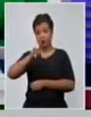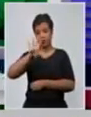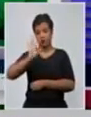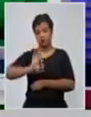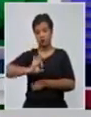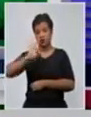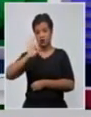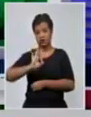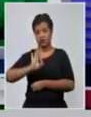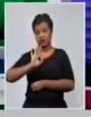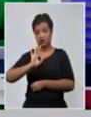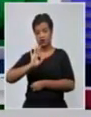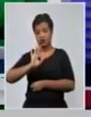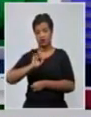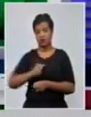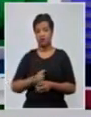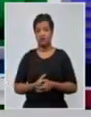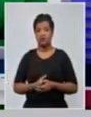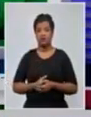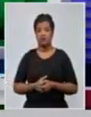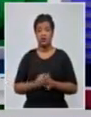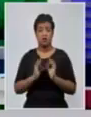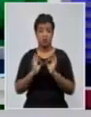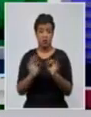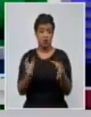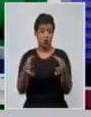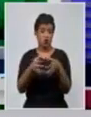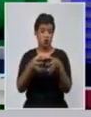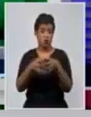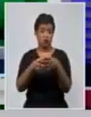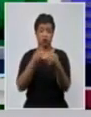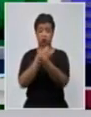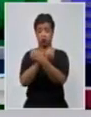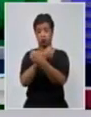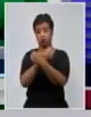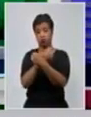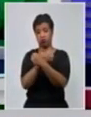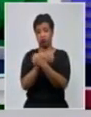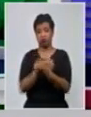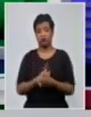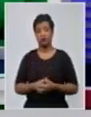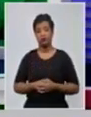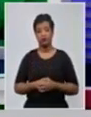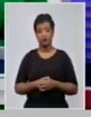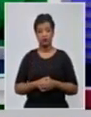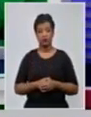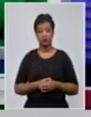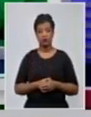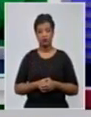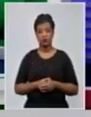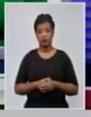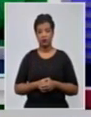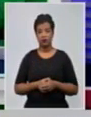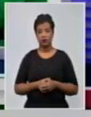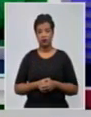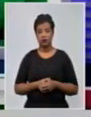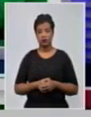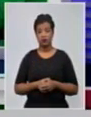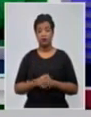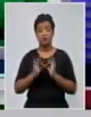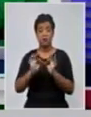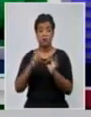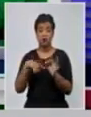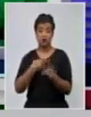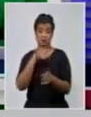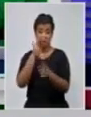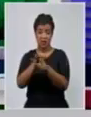79,5%. Está ahí. Es el grupo de riesgo mayor. Fíjense, incluso en los que tuvimos que explicar al inicio